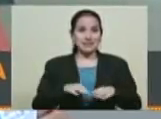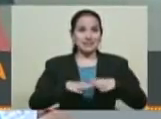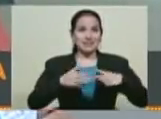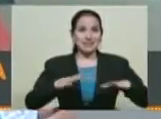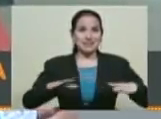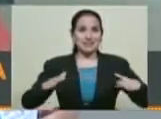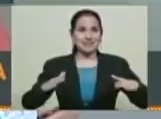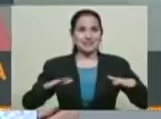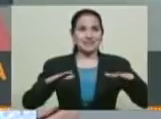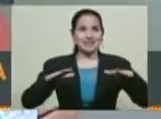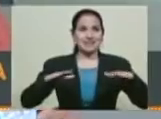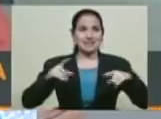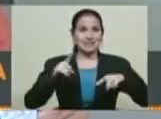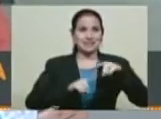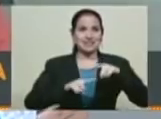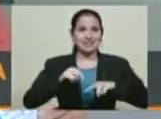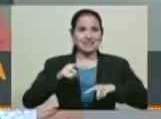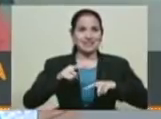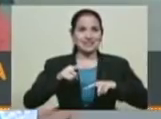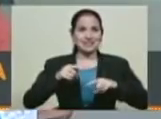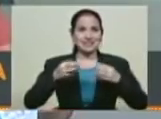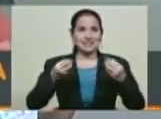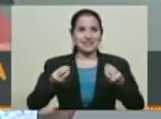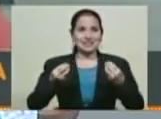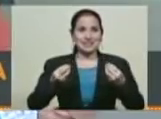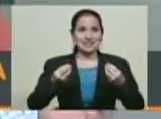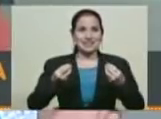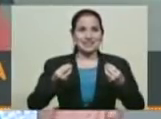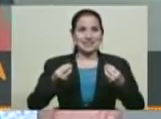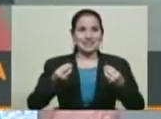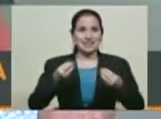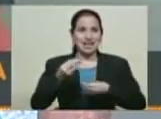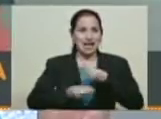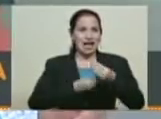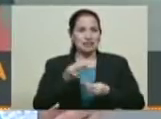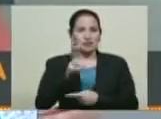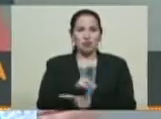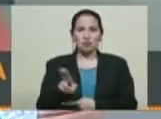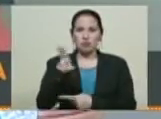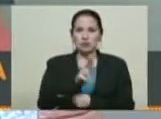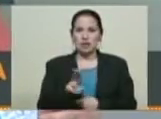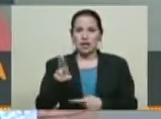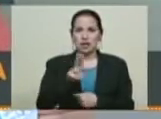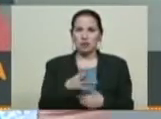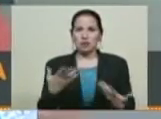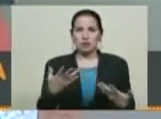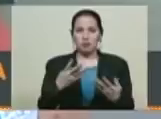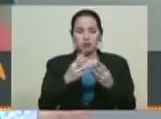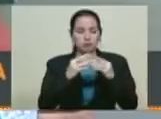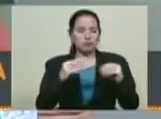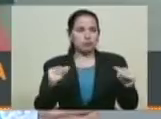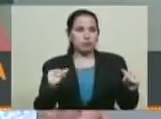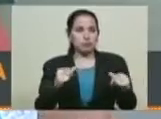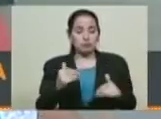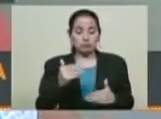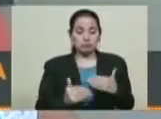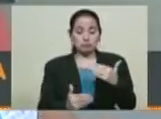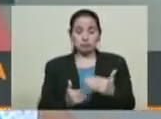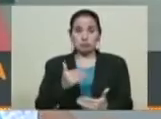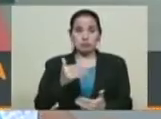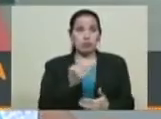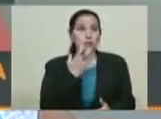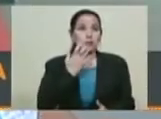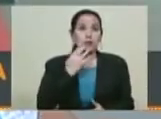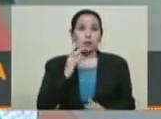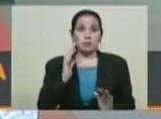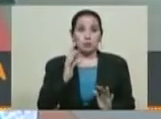Magnesio, hasta el agua que podríamos utilizar para desinfección, la podemos sacar acá porque el cloro,